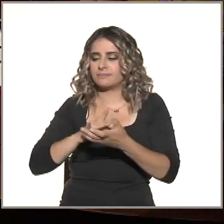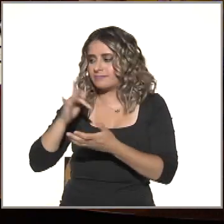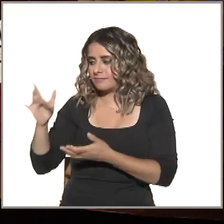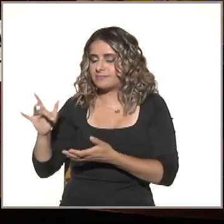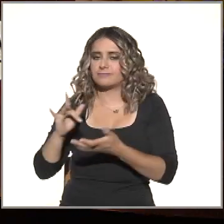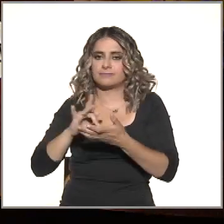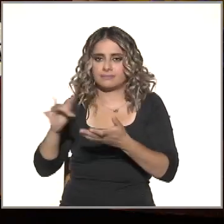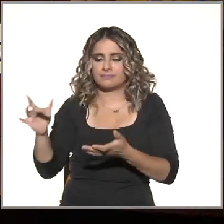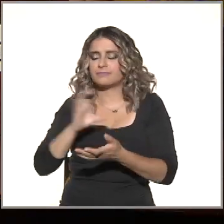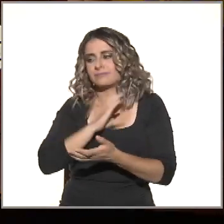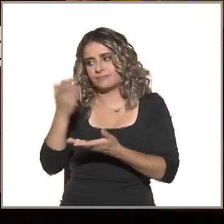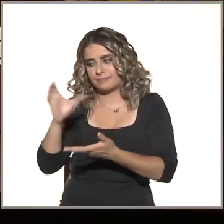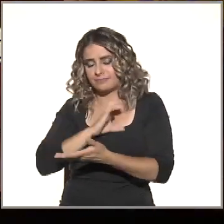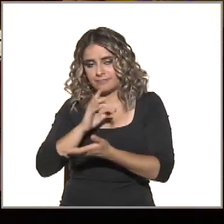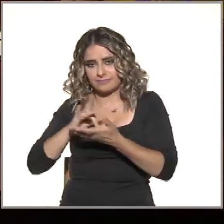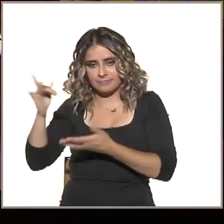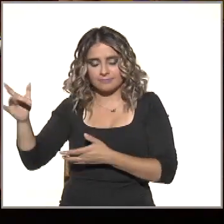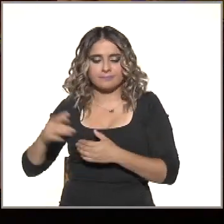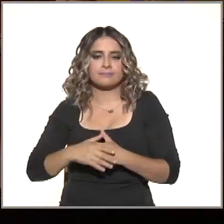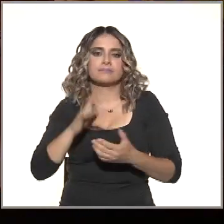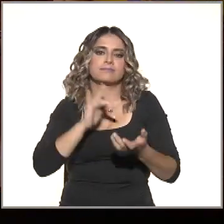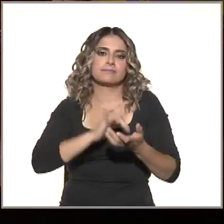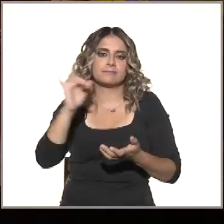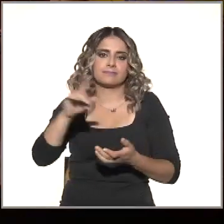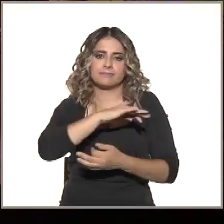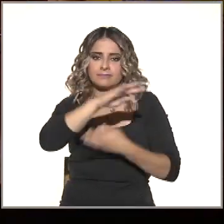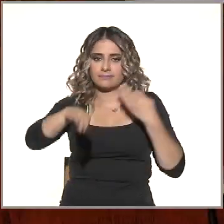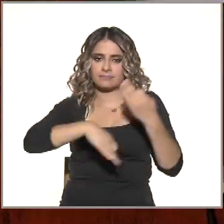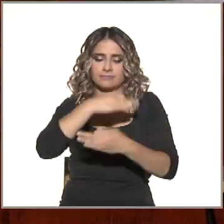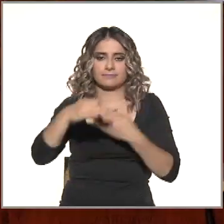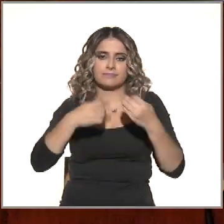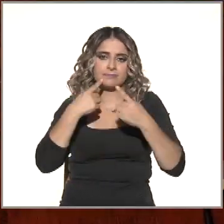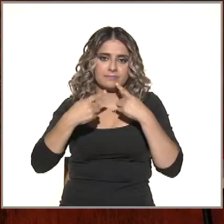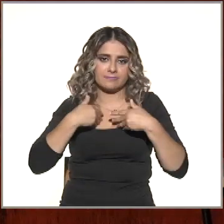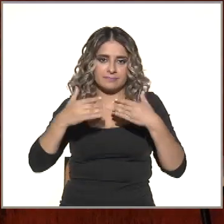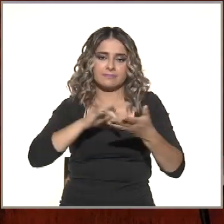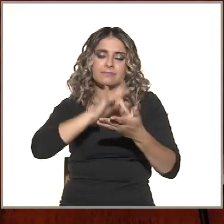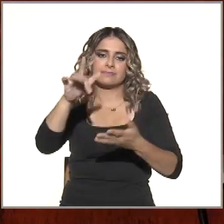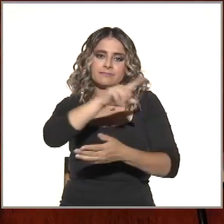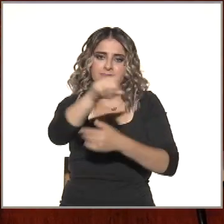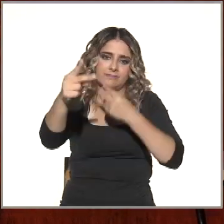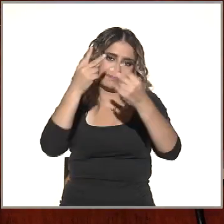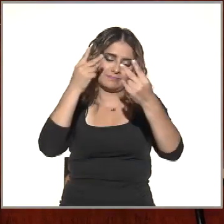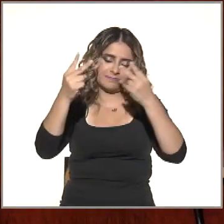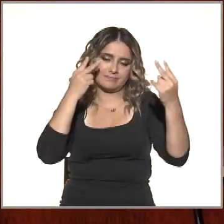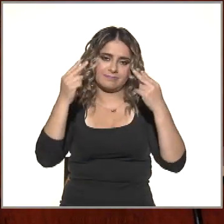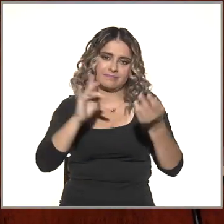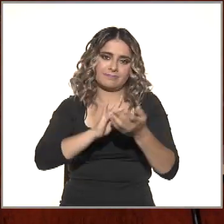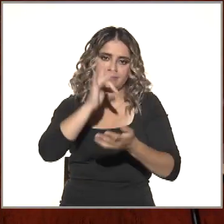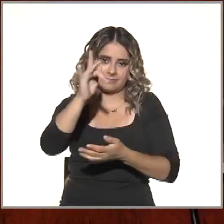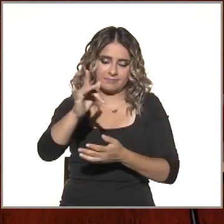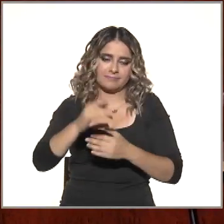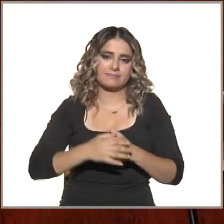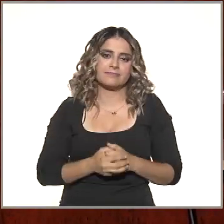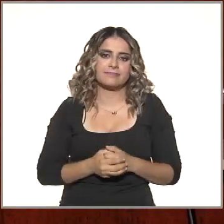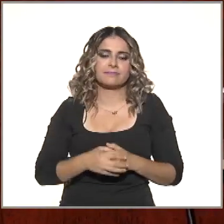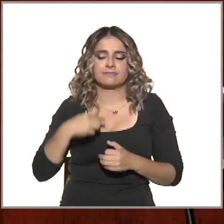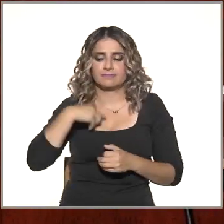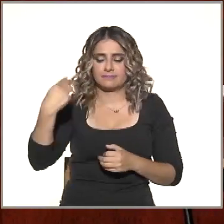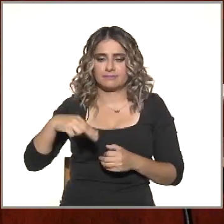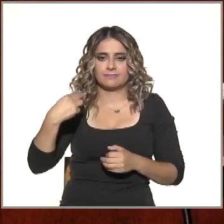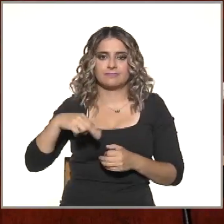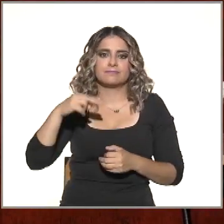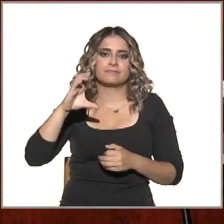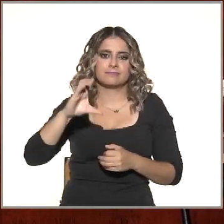mi Anay querida. Muchísimas gracias. Gracias a todo el equipo de Diálogos. Gracias a ti, que siempre estás del otro lado de la pantalla. Yo soy